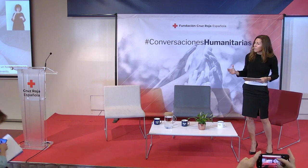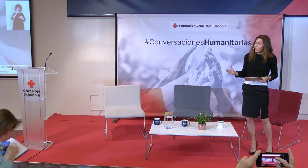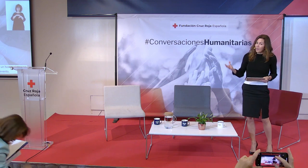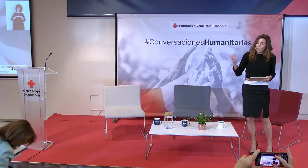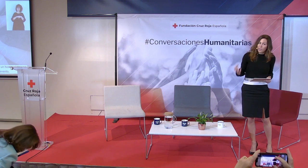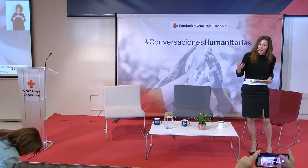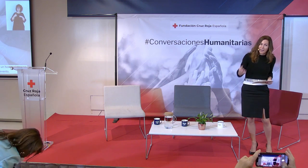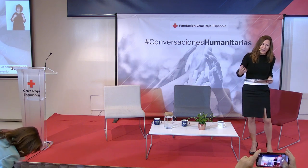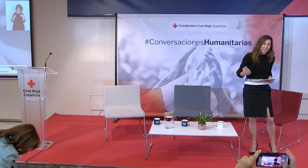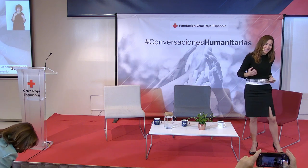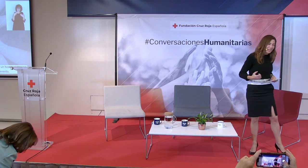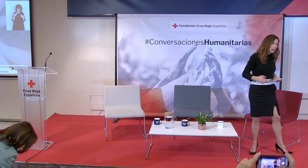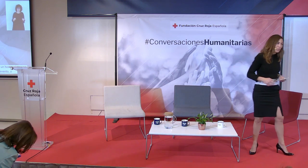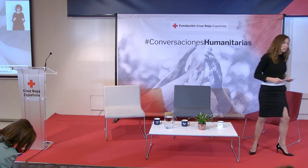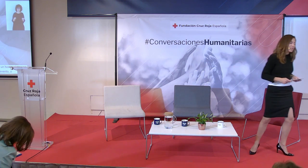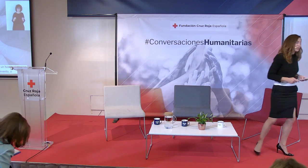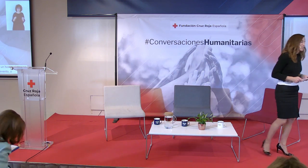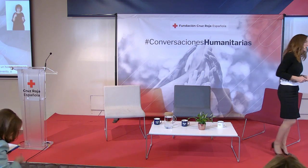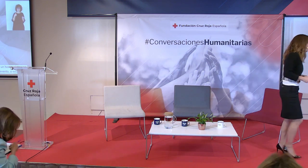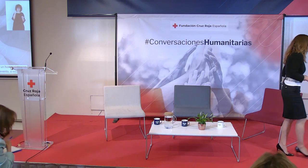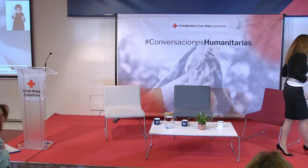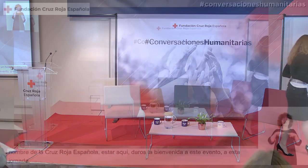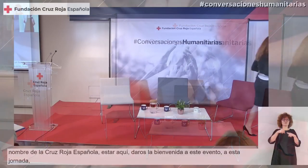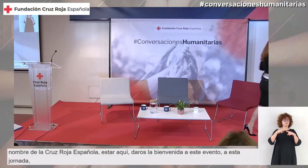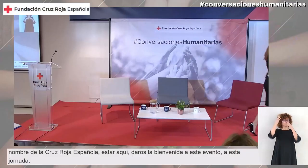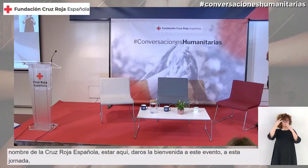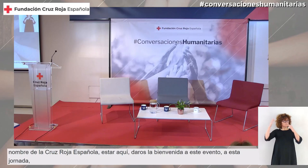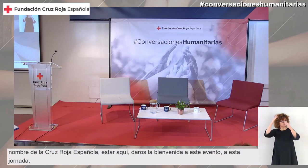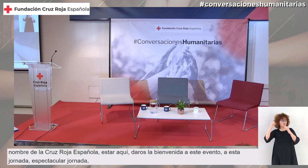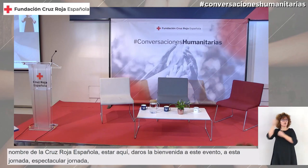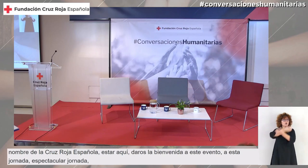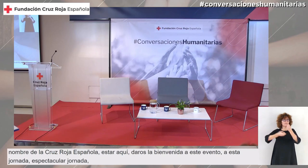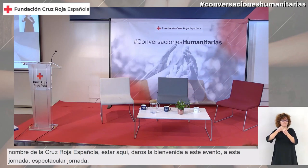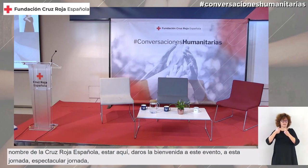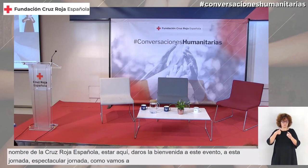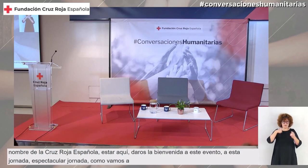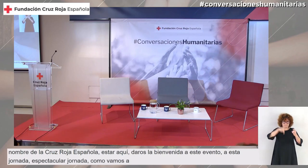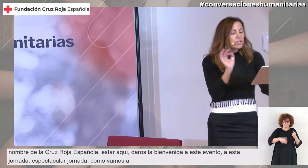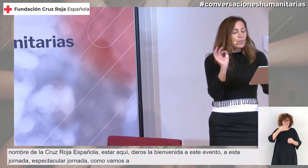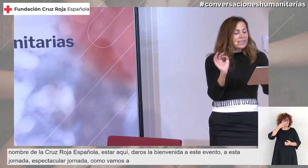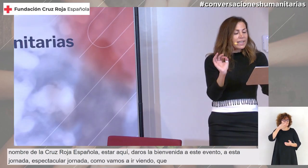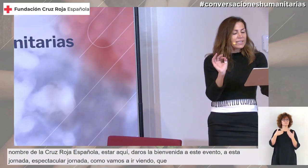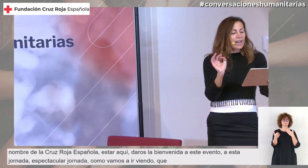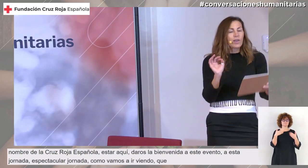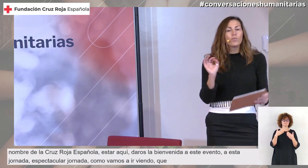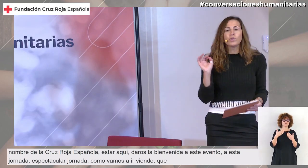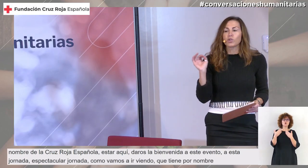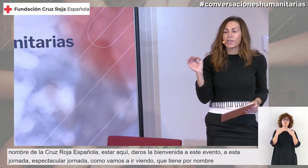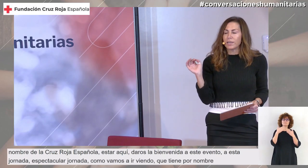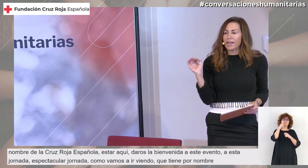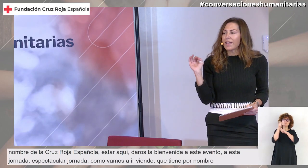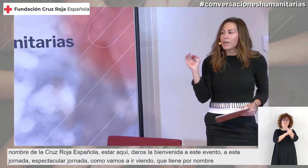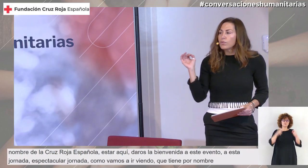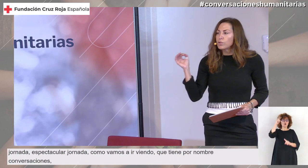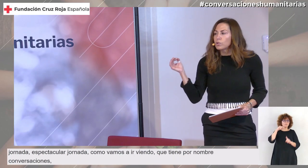solamente vamos a hablar vamos a bajar a tierra muchas de las cosas que vamos a comentar eh conversaciones humanitarias hacia un mundo